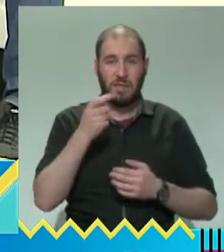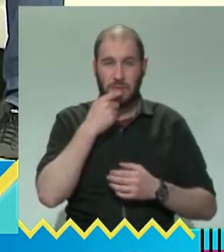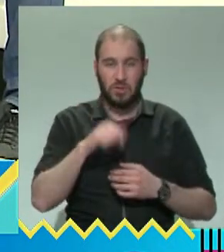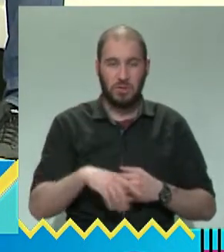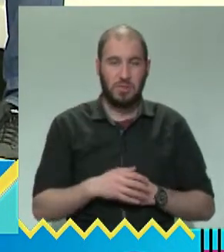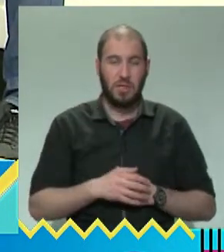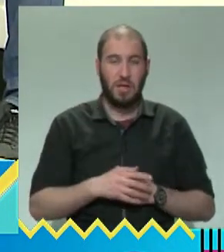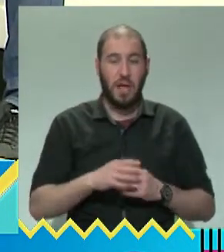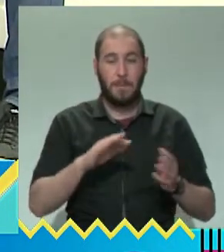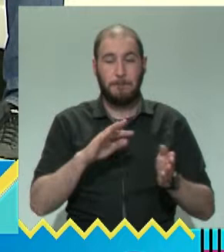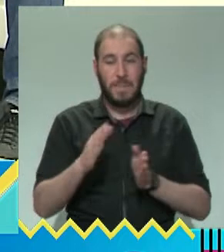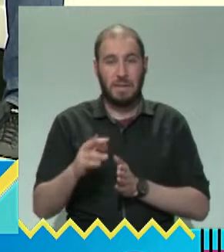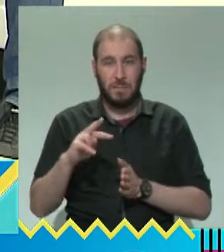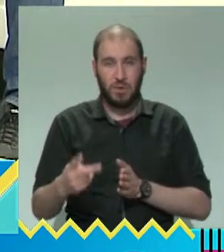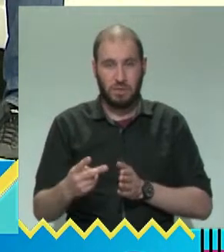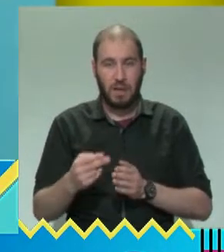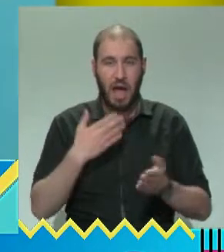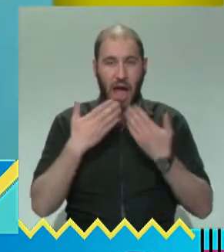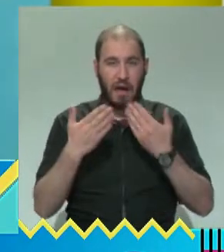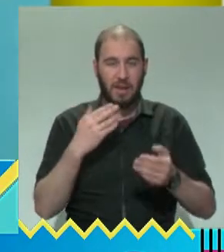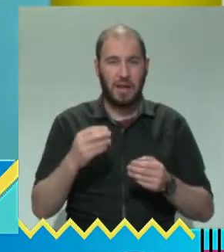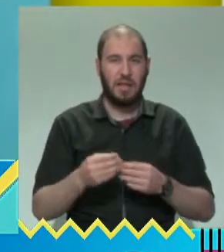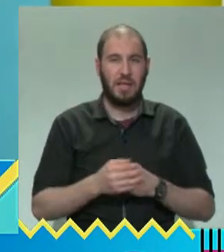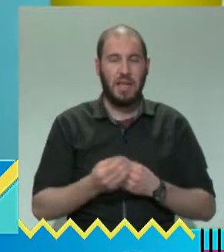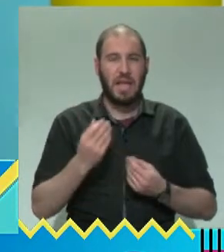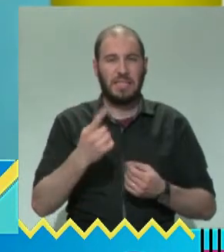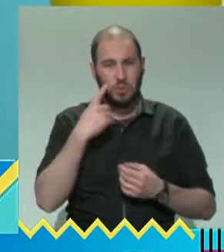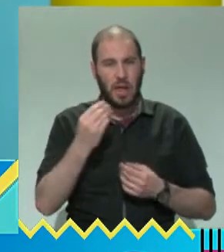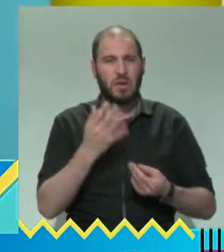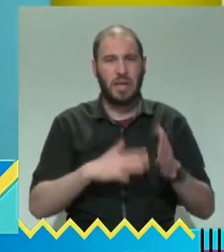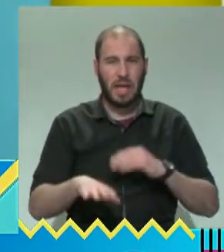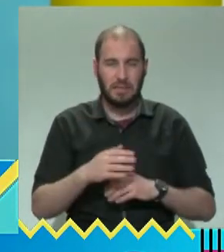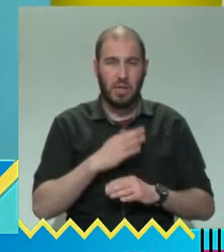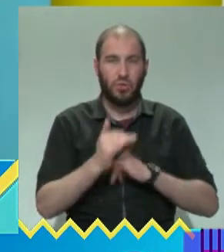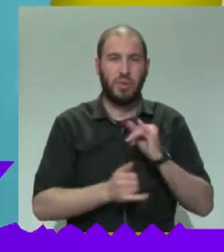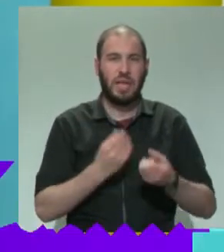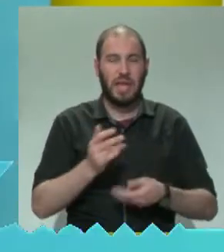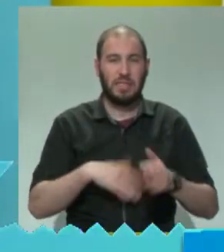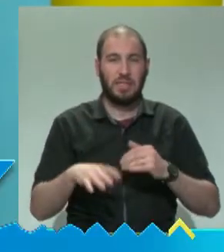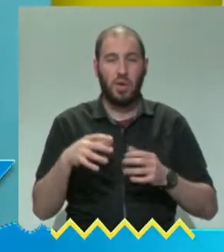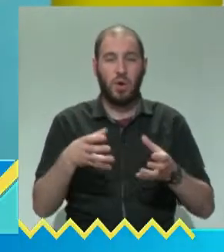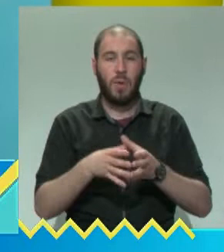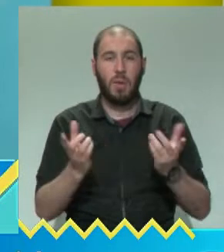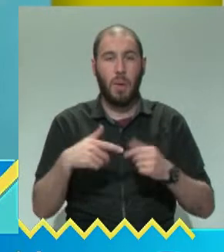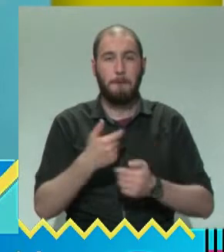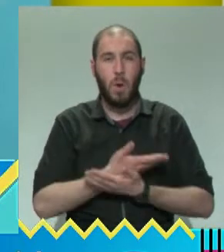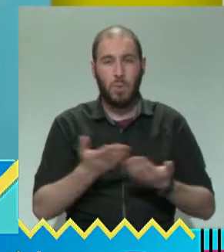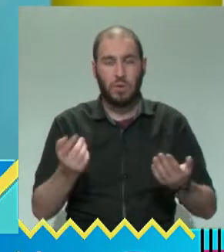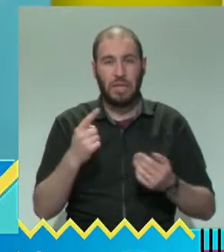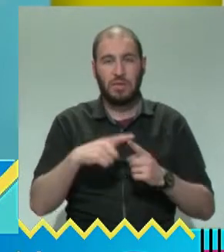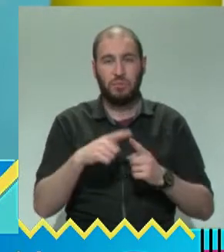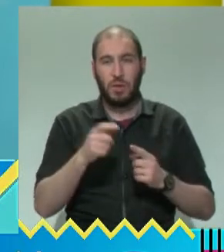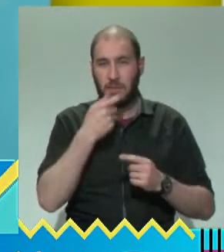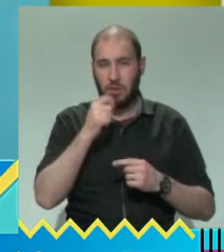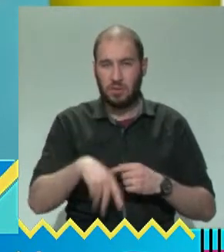Mendoza y vamos a ir en el próximo bloque a hablar un poco de lo que puede hacer la ciudadanía. Estamos hablando de lo que deben hacer los organismos públicos y las instituciones de